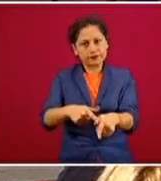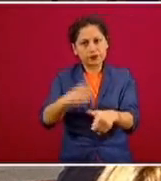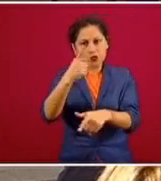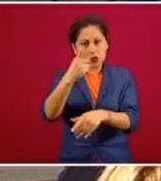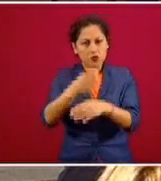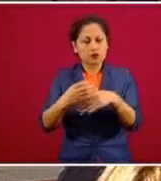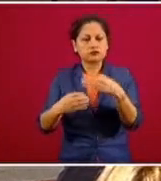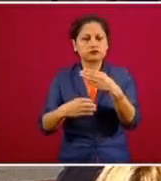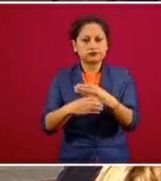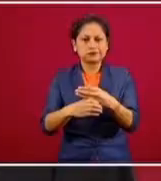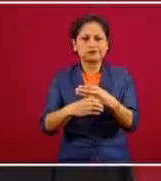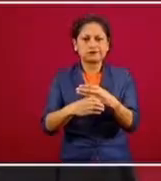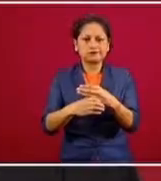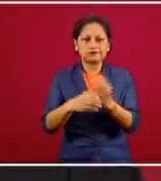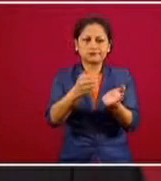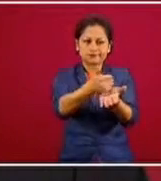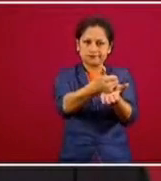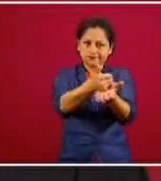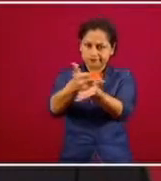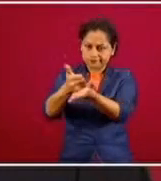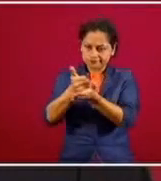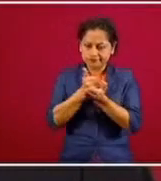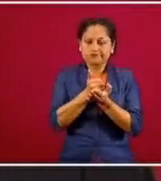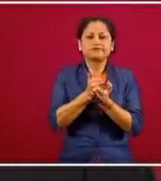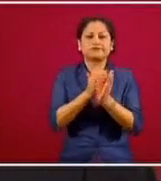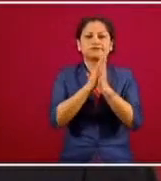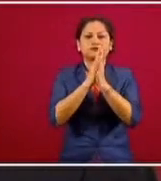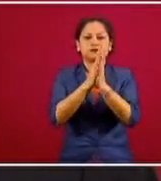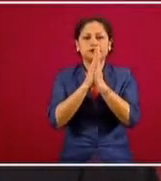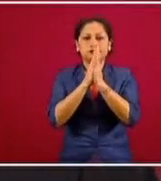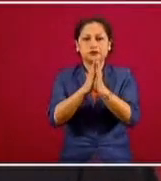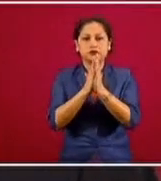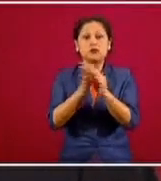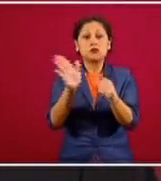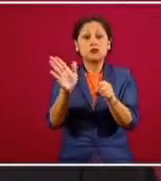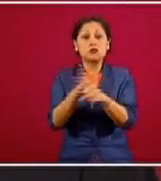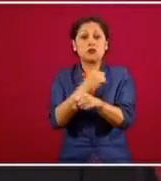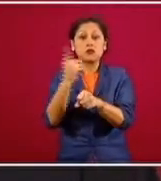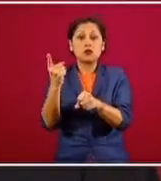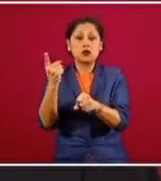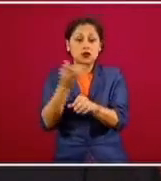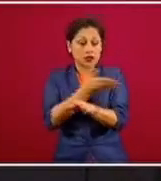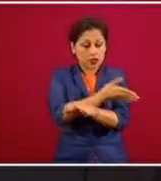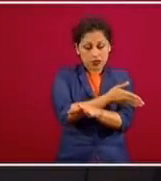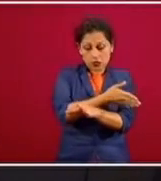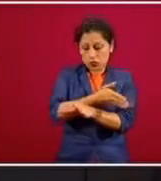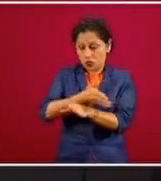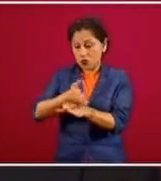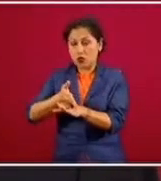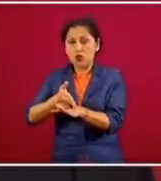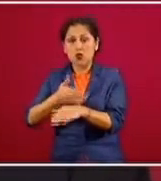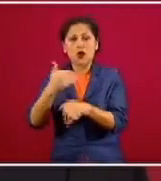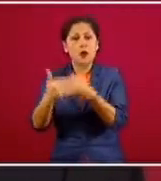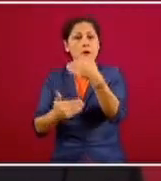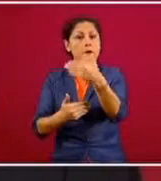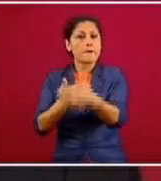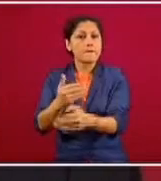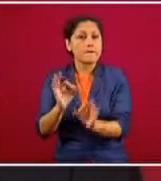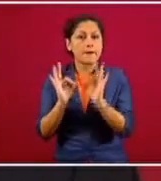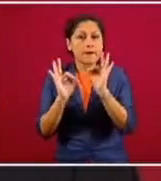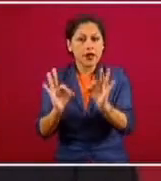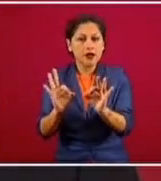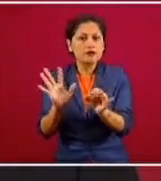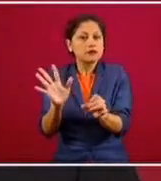ha sido fundamentalmente por el apoyo de la gente, que ahora se va